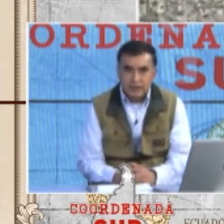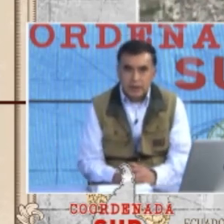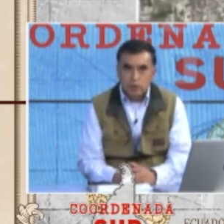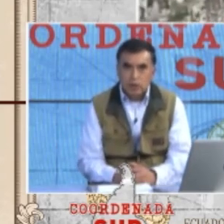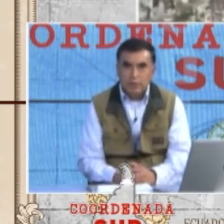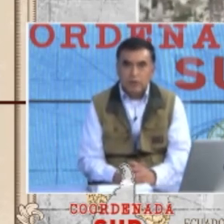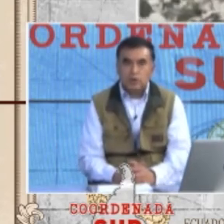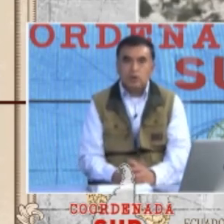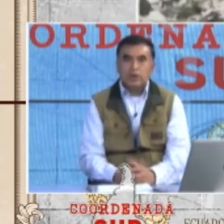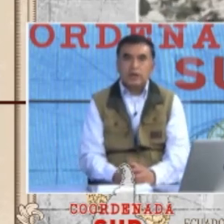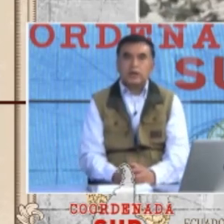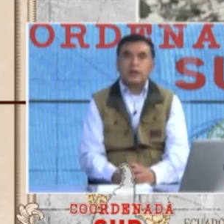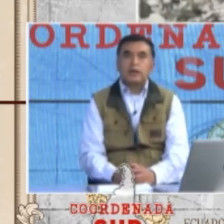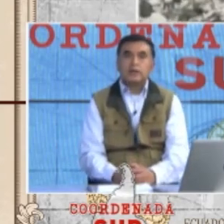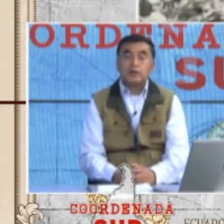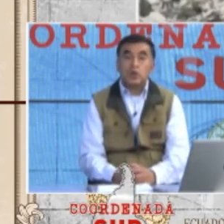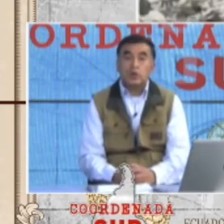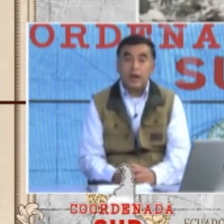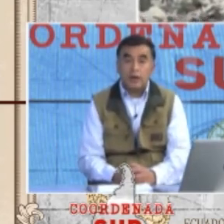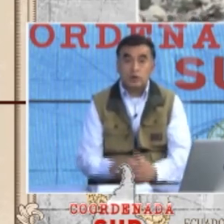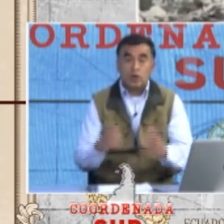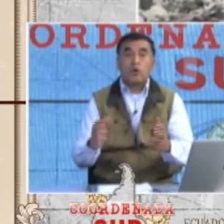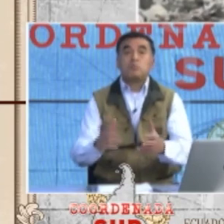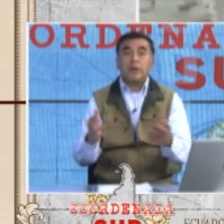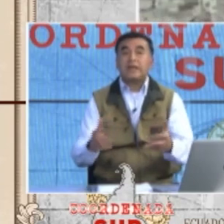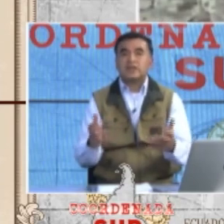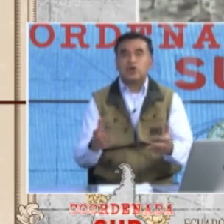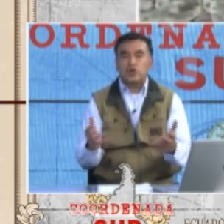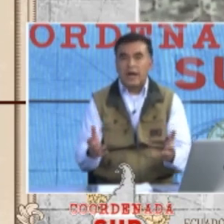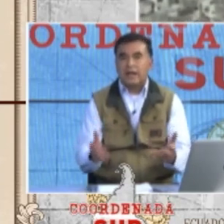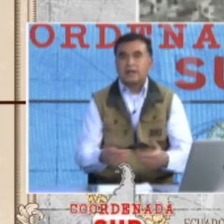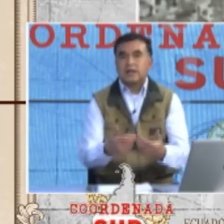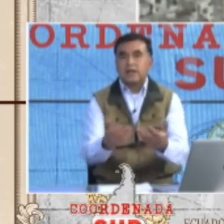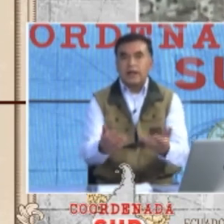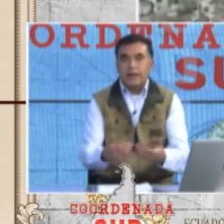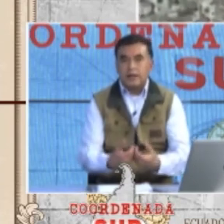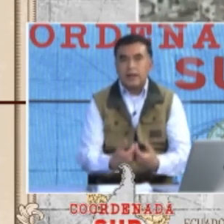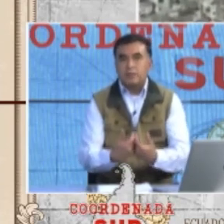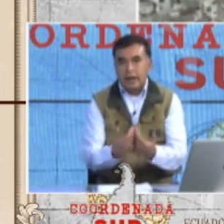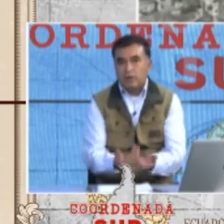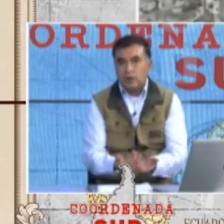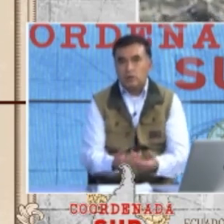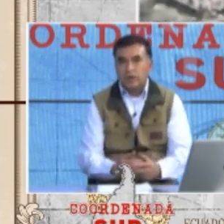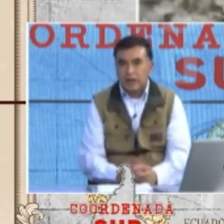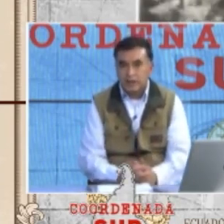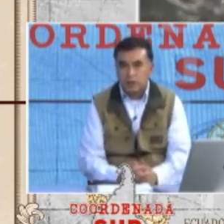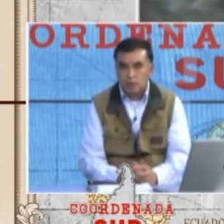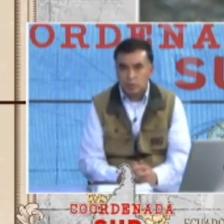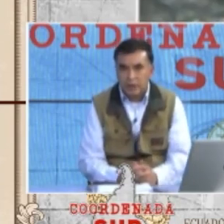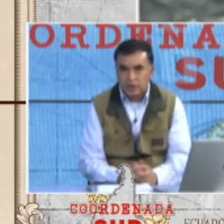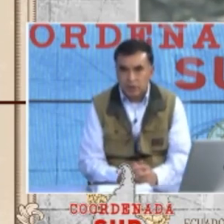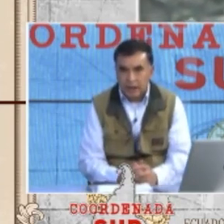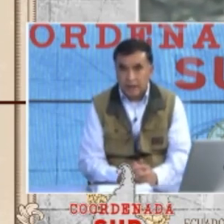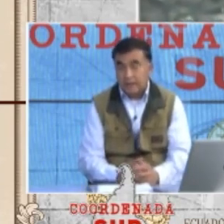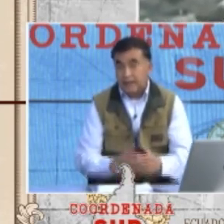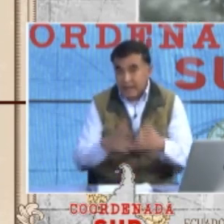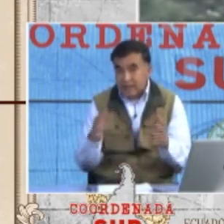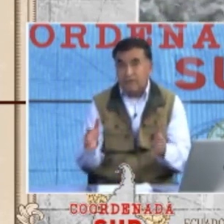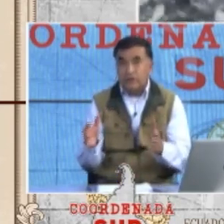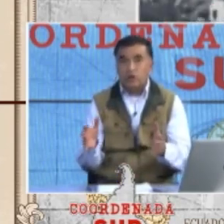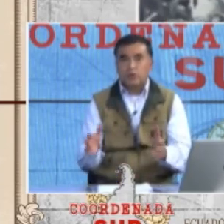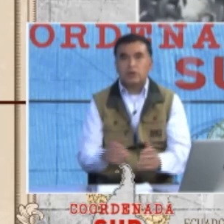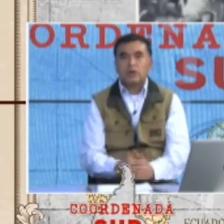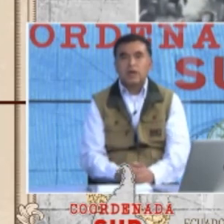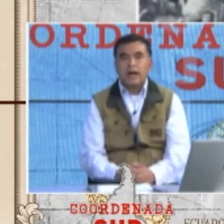déficit de reclutamiento de soldados convencionales en el marco de los ejércitos convencionales.